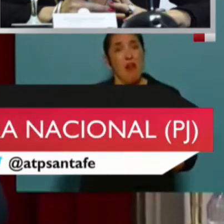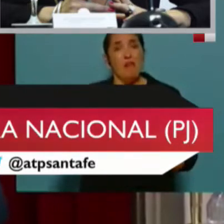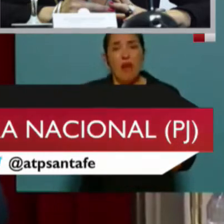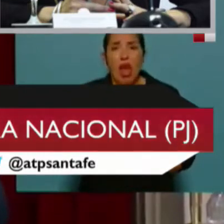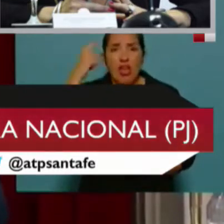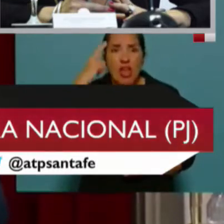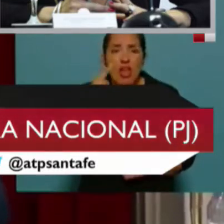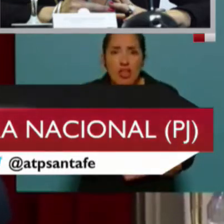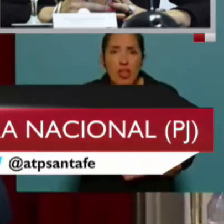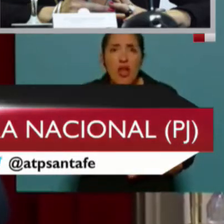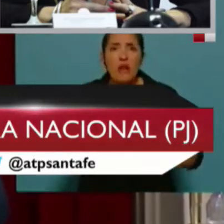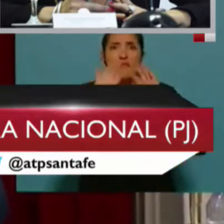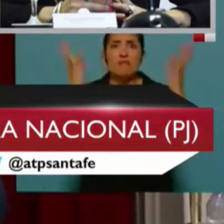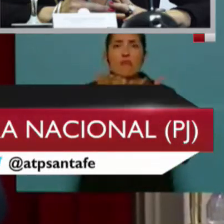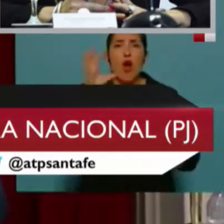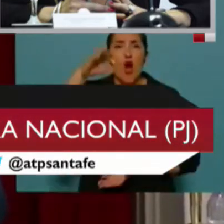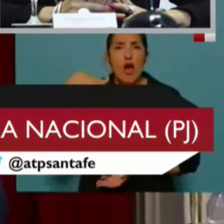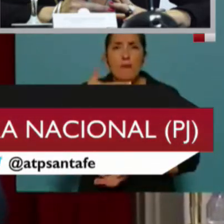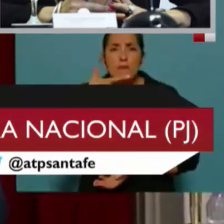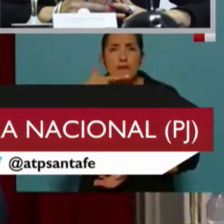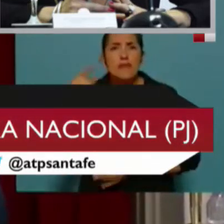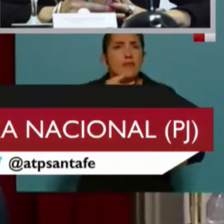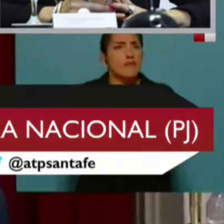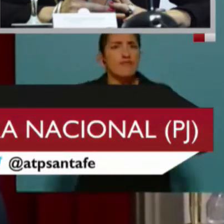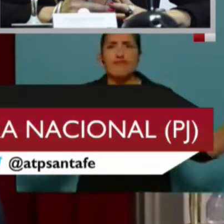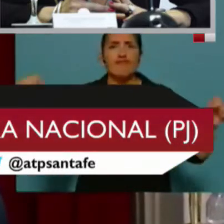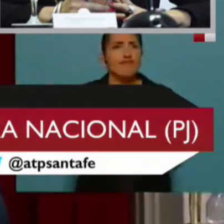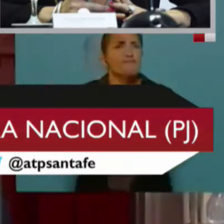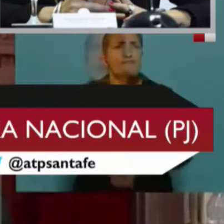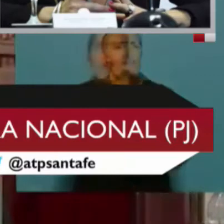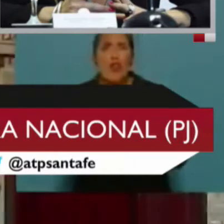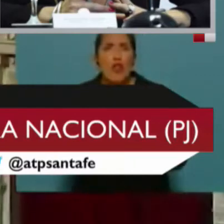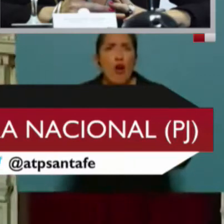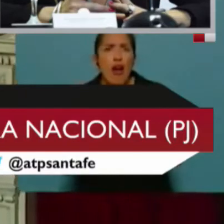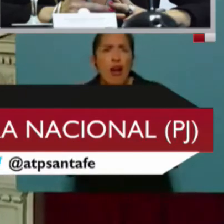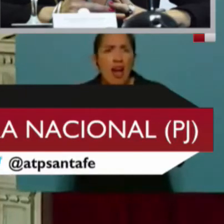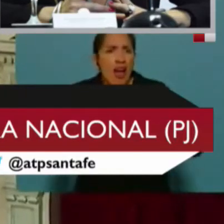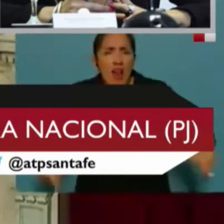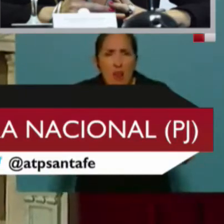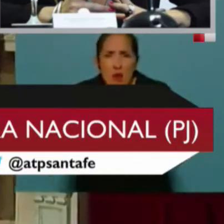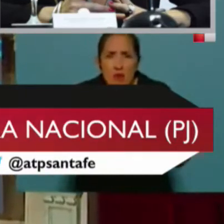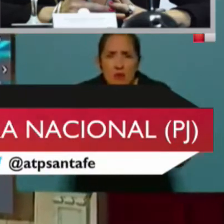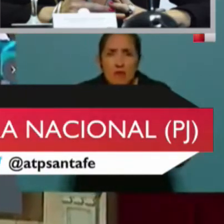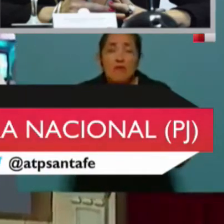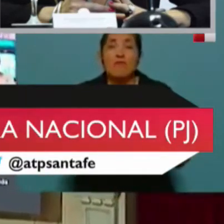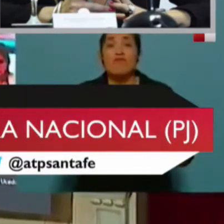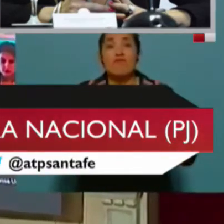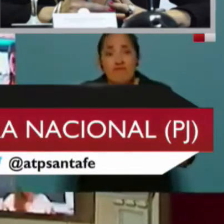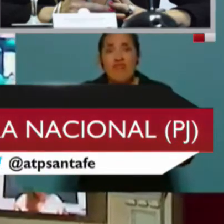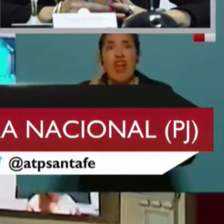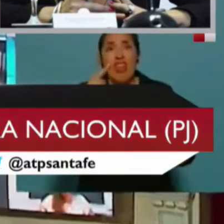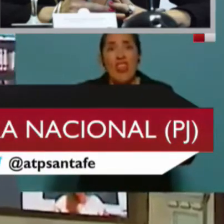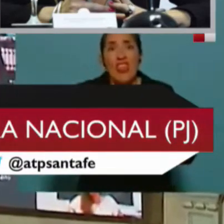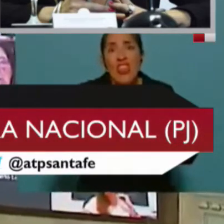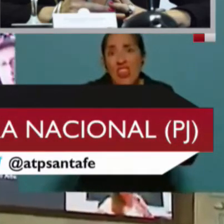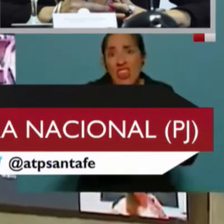producción fue importante. Habló de la energía, digo, sin energía es imposible apalancar un modelo